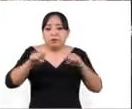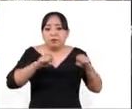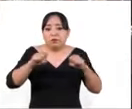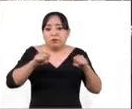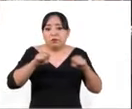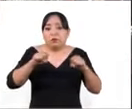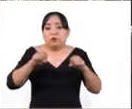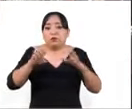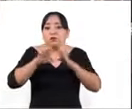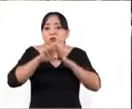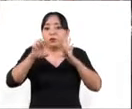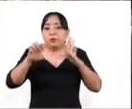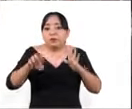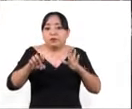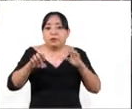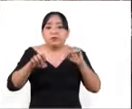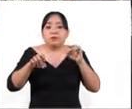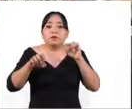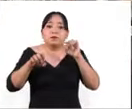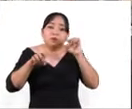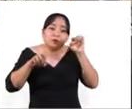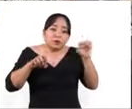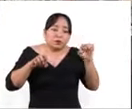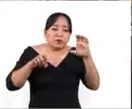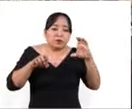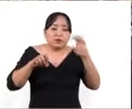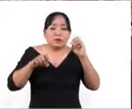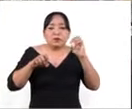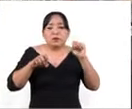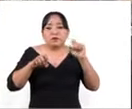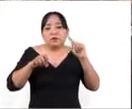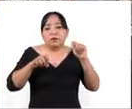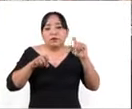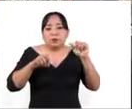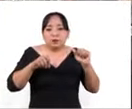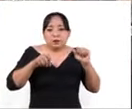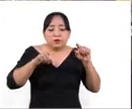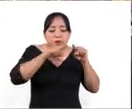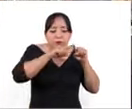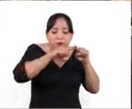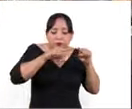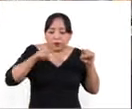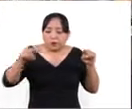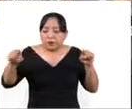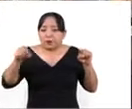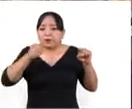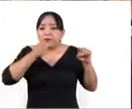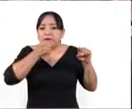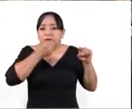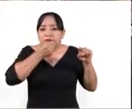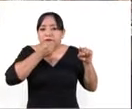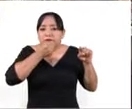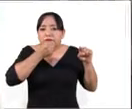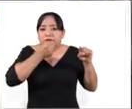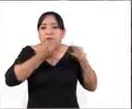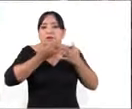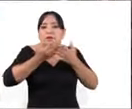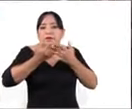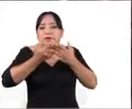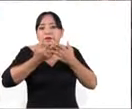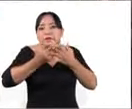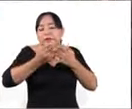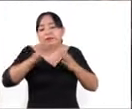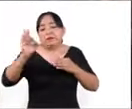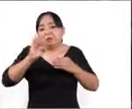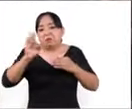costa del Pacífico, y dependiendo de la distancia que tiene, son los segundos con los que contamos. Entonces,